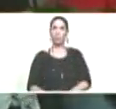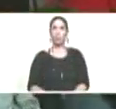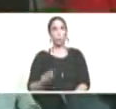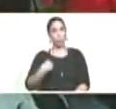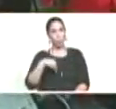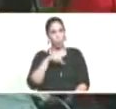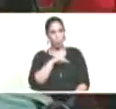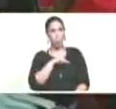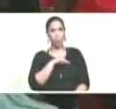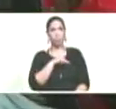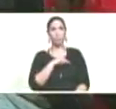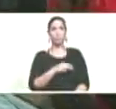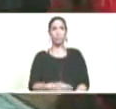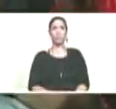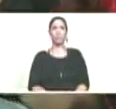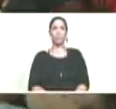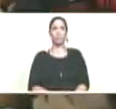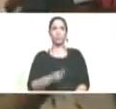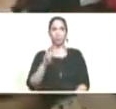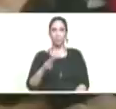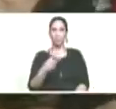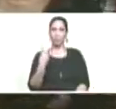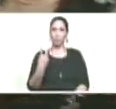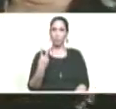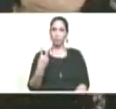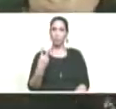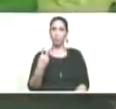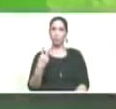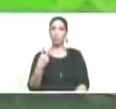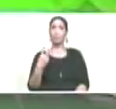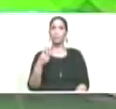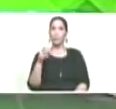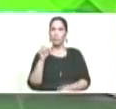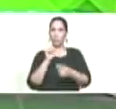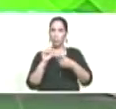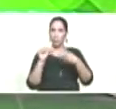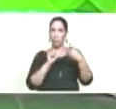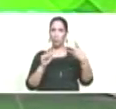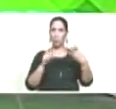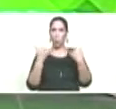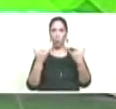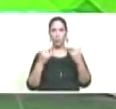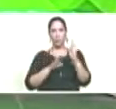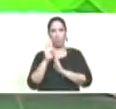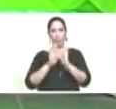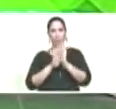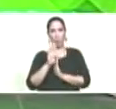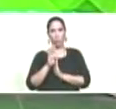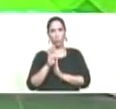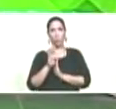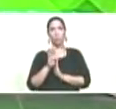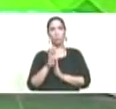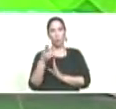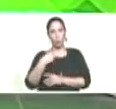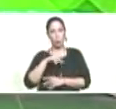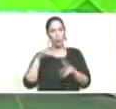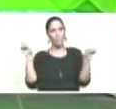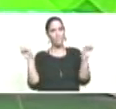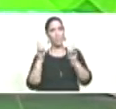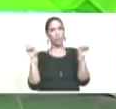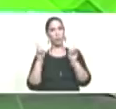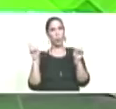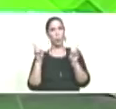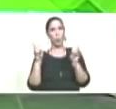nosotros en este segundo semestre que está en pleno desarrollo, nosotros vamos a tener victorias